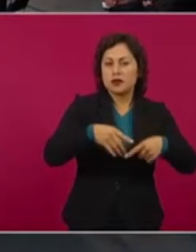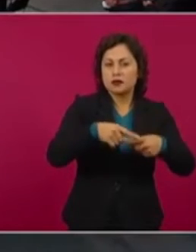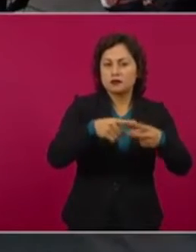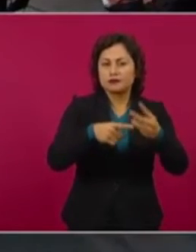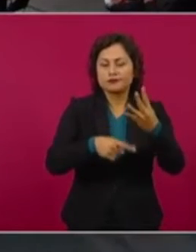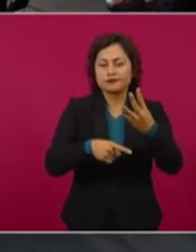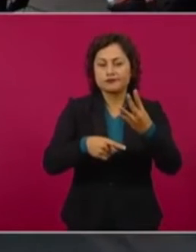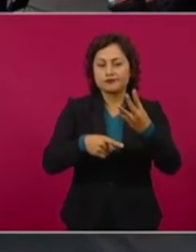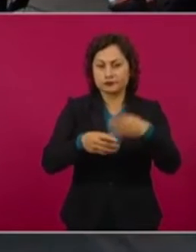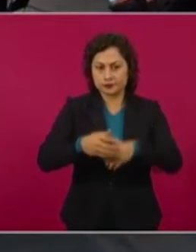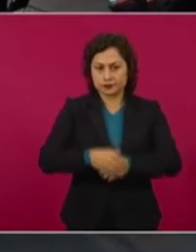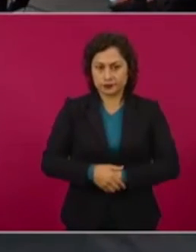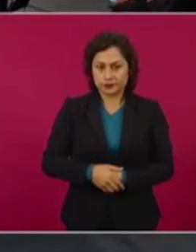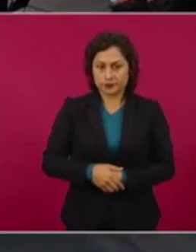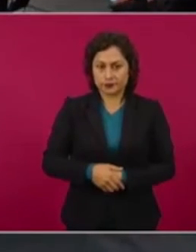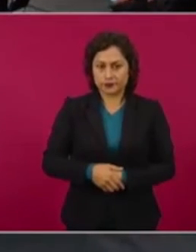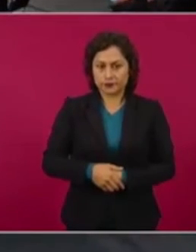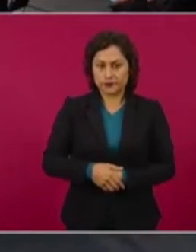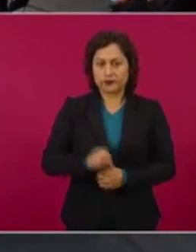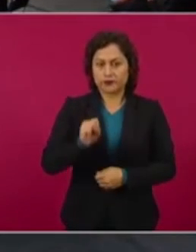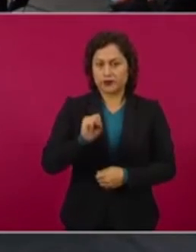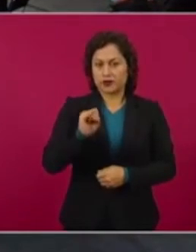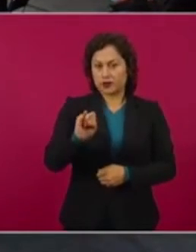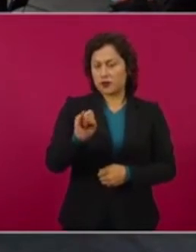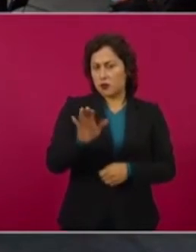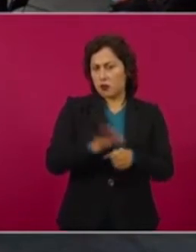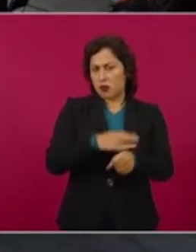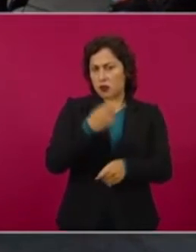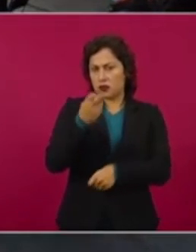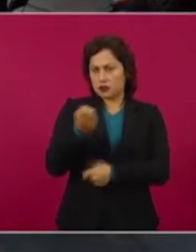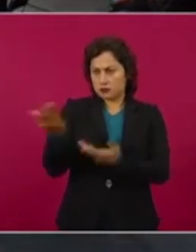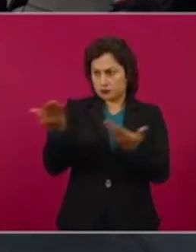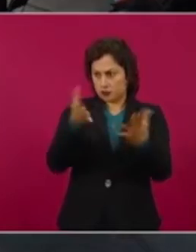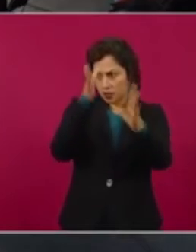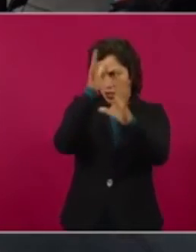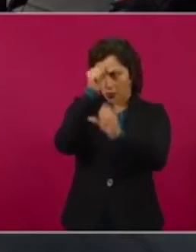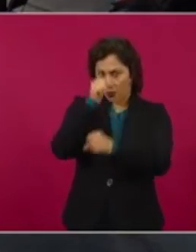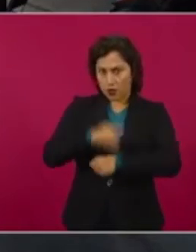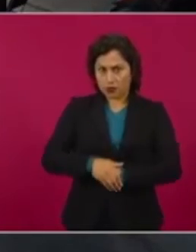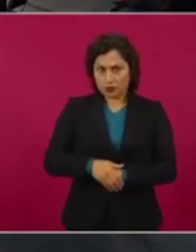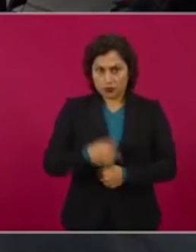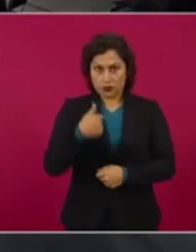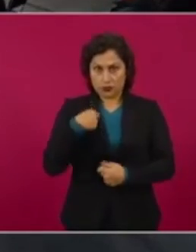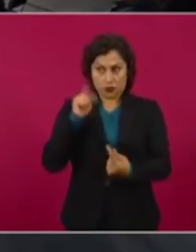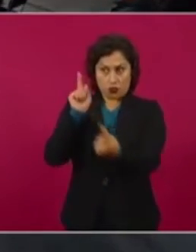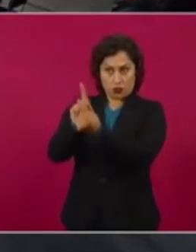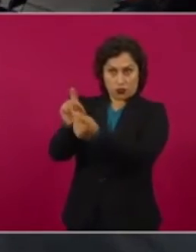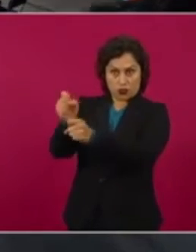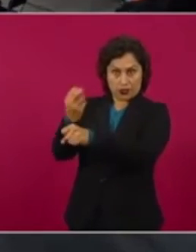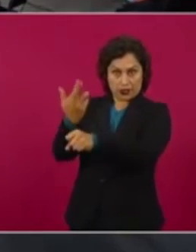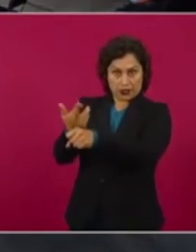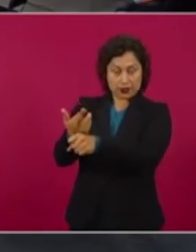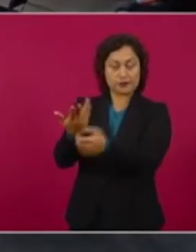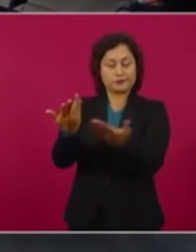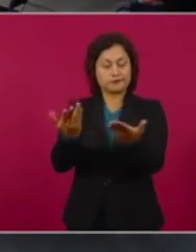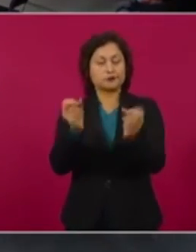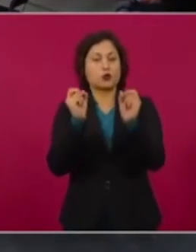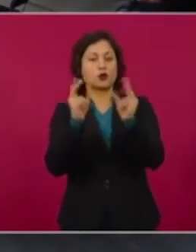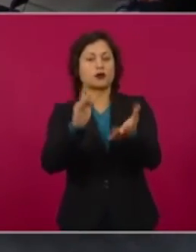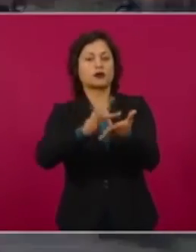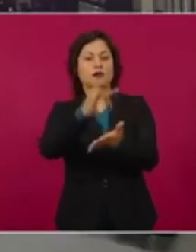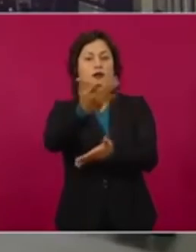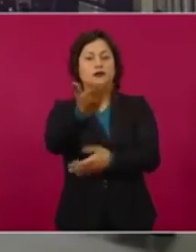Por eso, pero ¿por qué no se ponen de acuerdo ahora? Entonces ya que lo veo con el secretario. Sí. Gracias, presidente. A